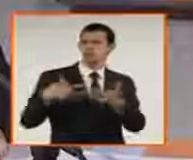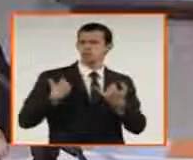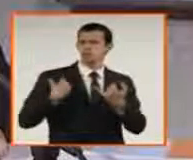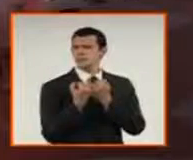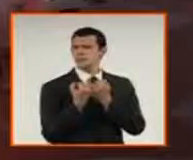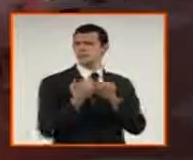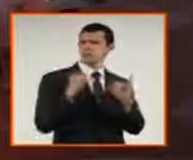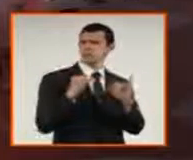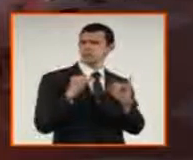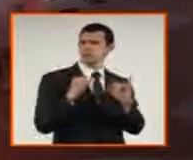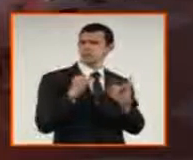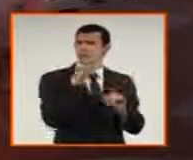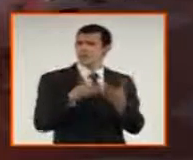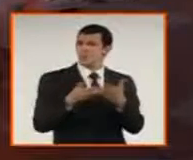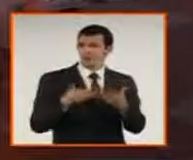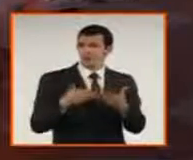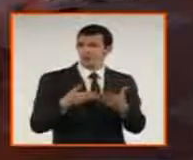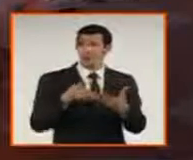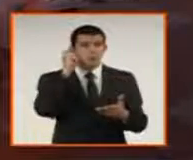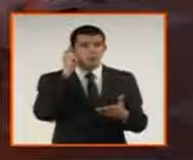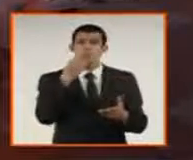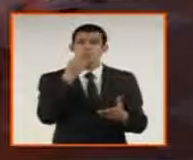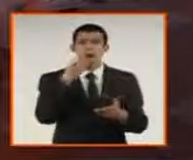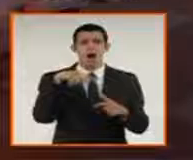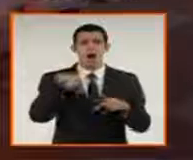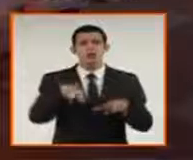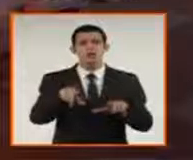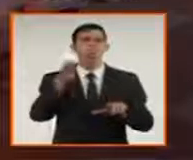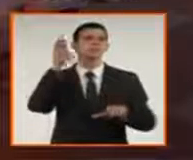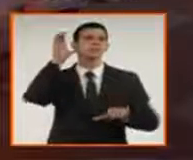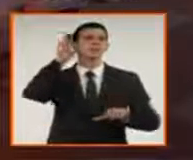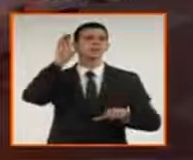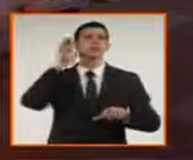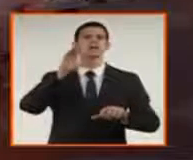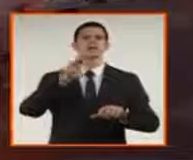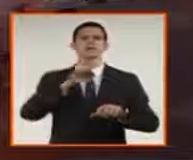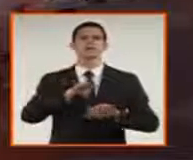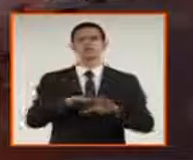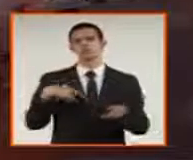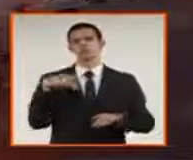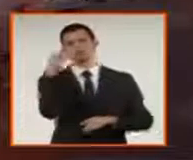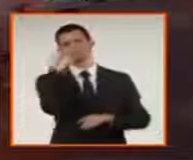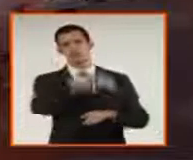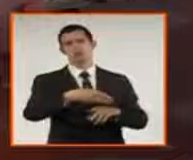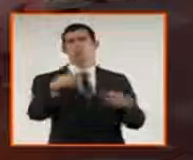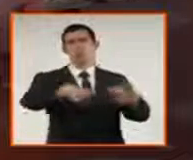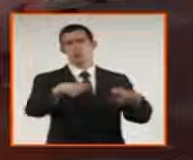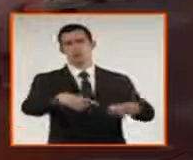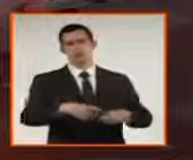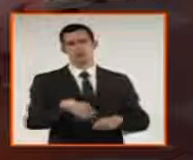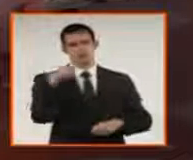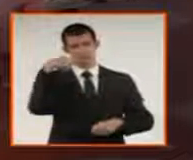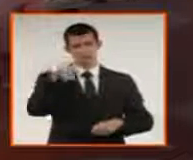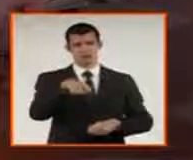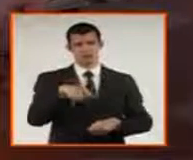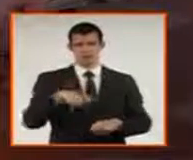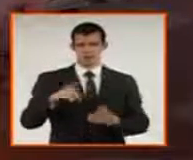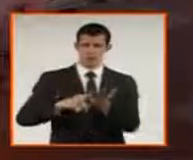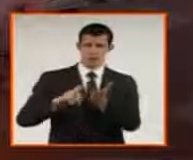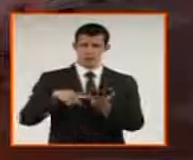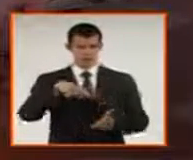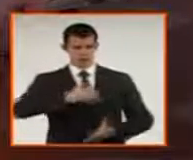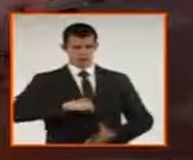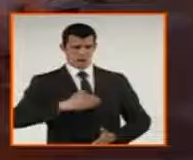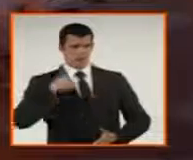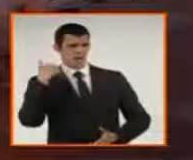Claro. O sea, esa mensualidad, cuando pasan 3 meses, sí no se puede reclamar. Yeah. Y una otra cuestión que creo que es otra de las novedades